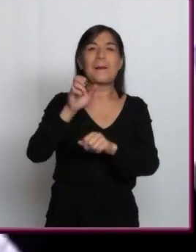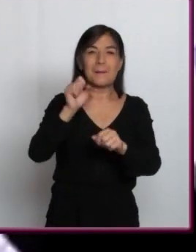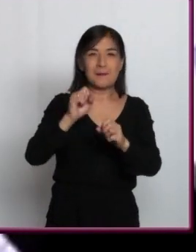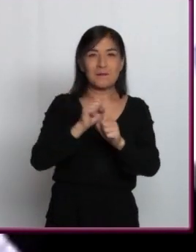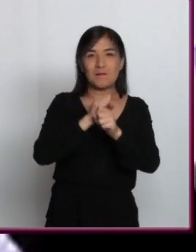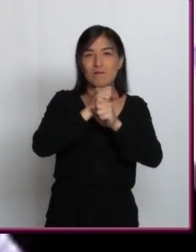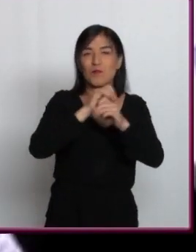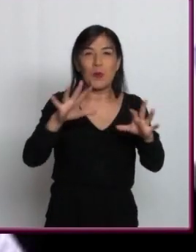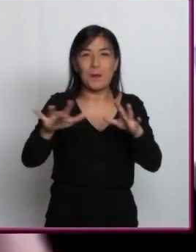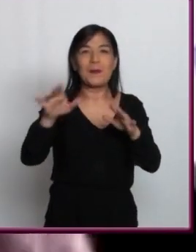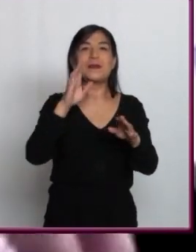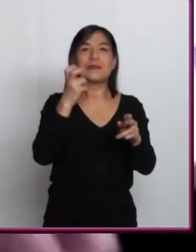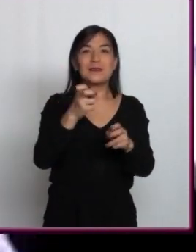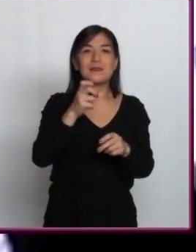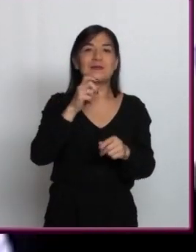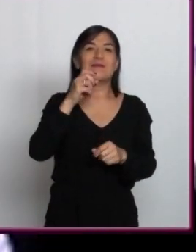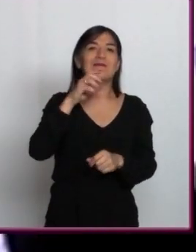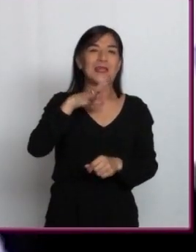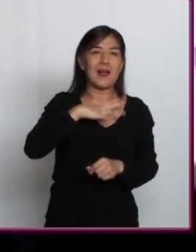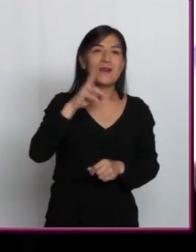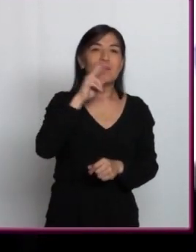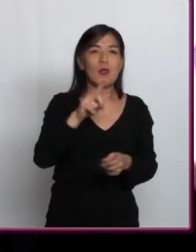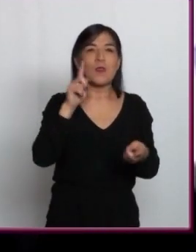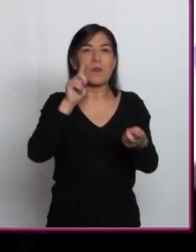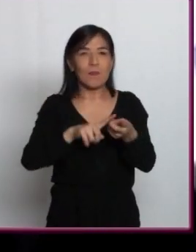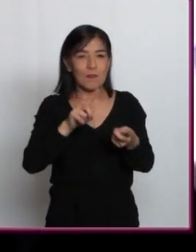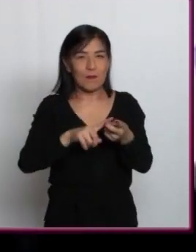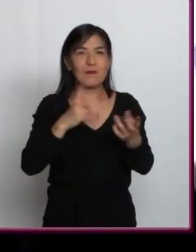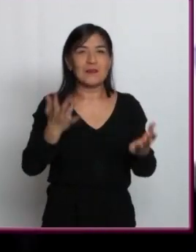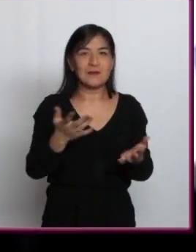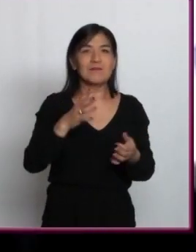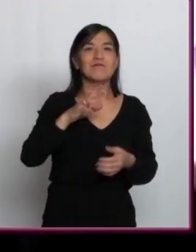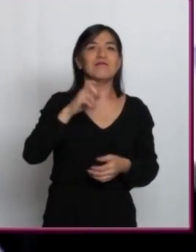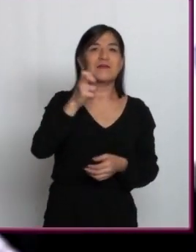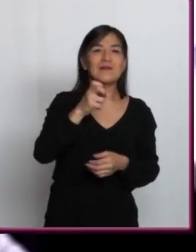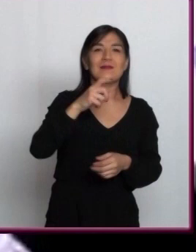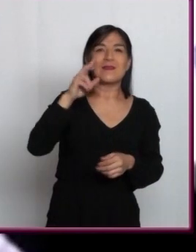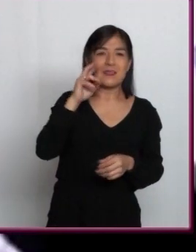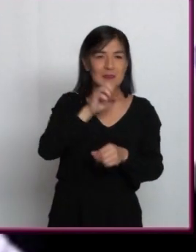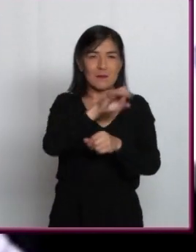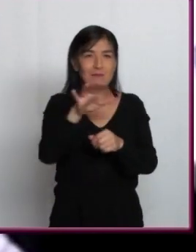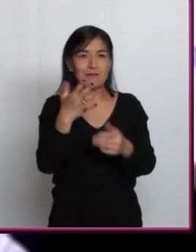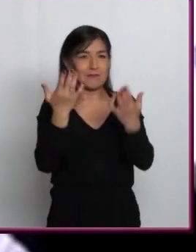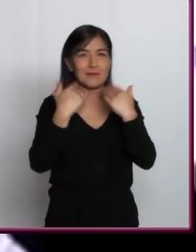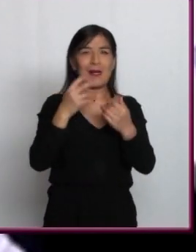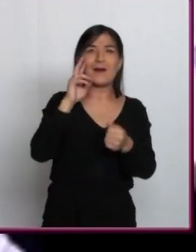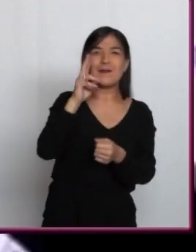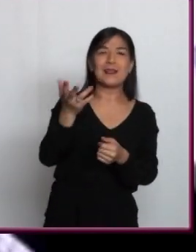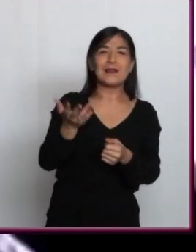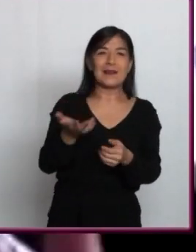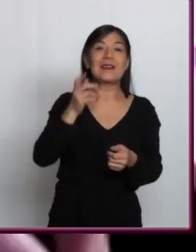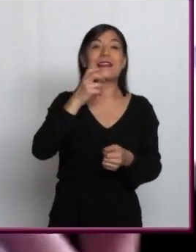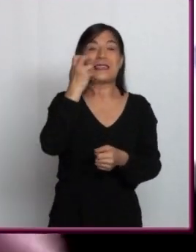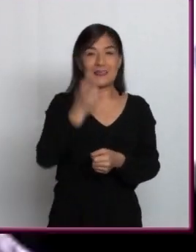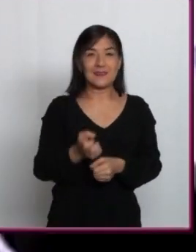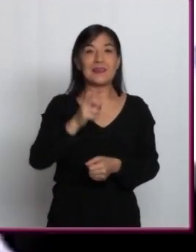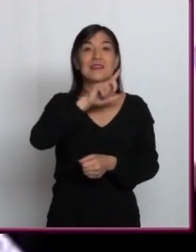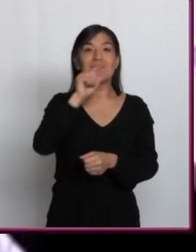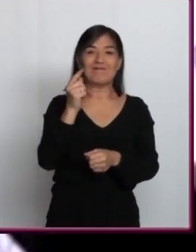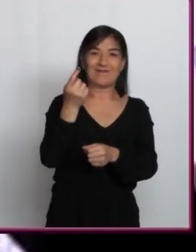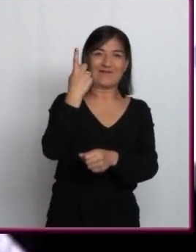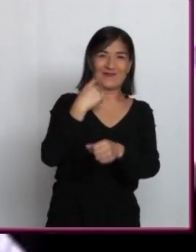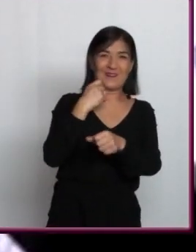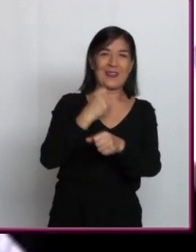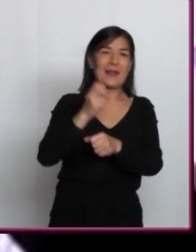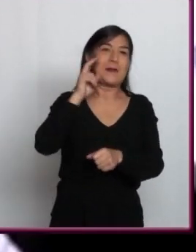de neutrones, entonces llevamos 33 años diciendo, ¿dónde está la estrella de neutrones? No la vimos. Y por fin, el año pasado se vio